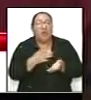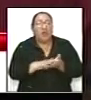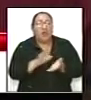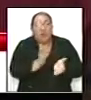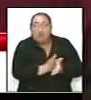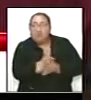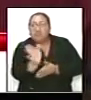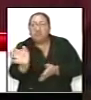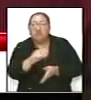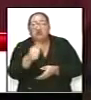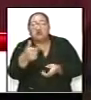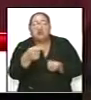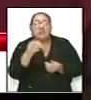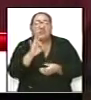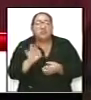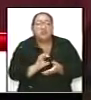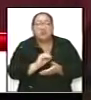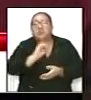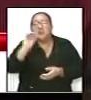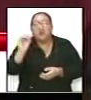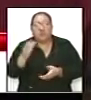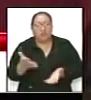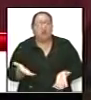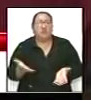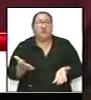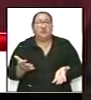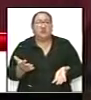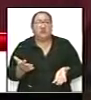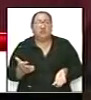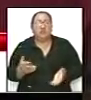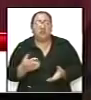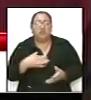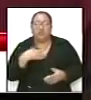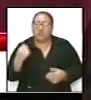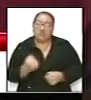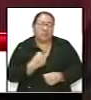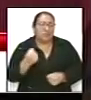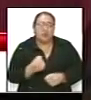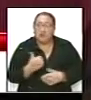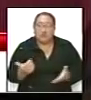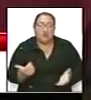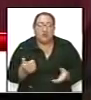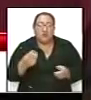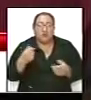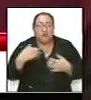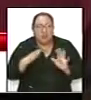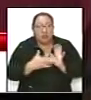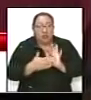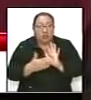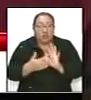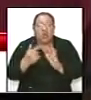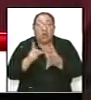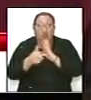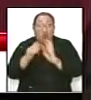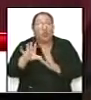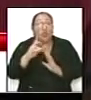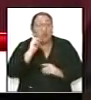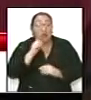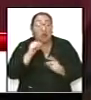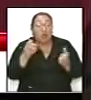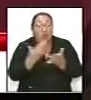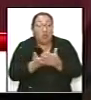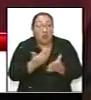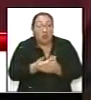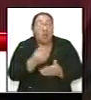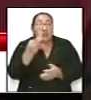Eso ya de por sí suena descabellado. Y fue hecho notar y va a ser desmentido con la prueba